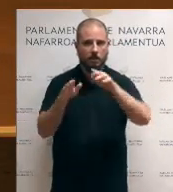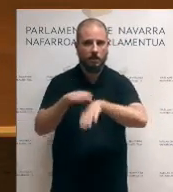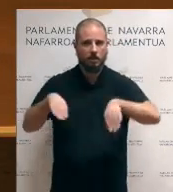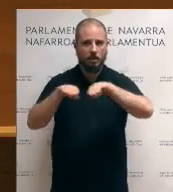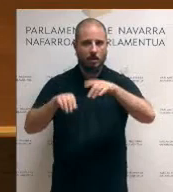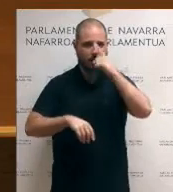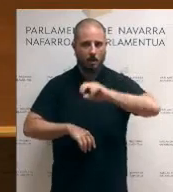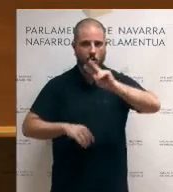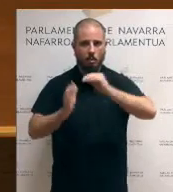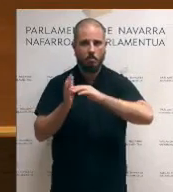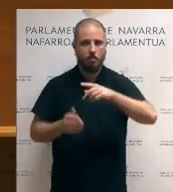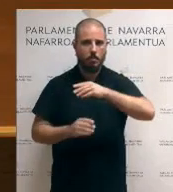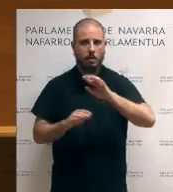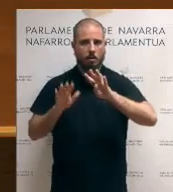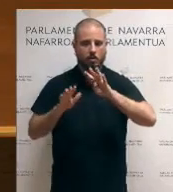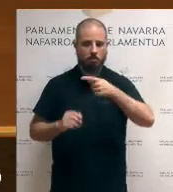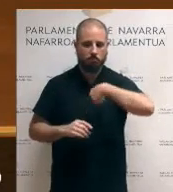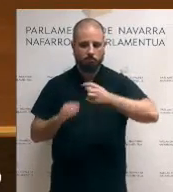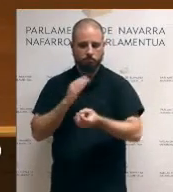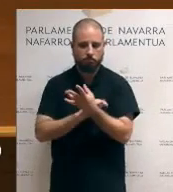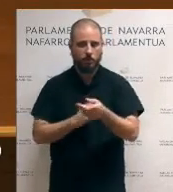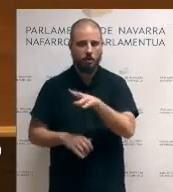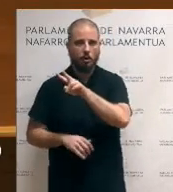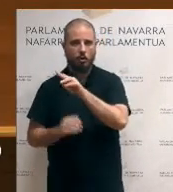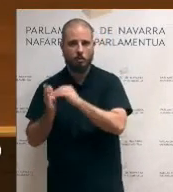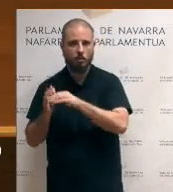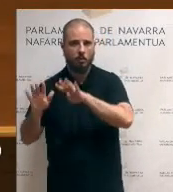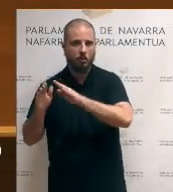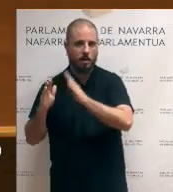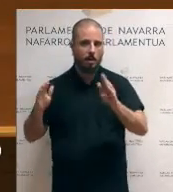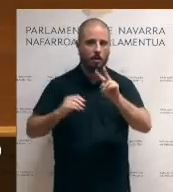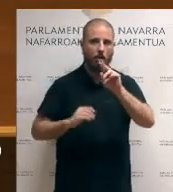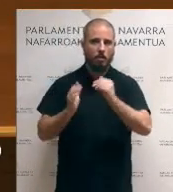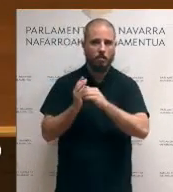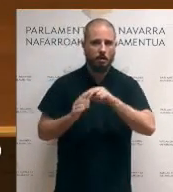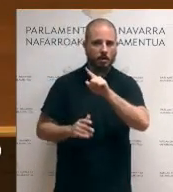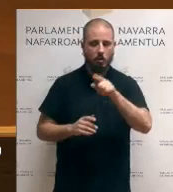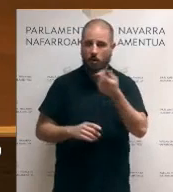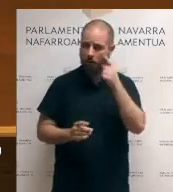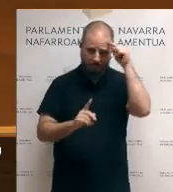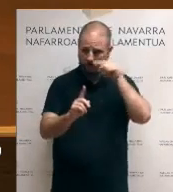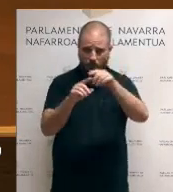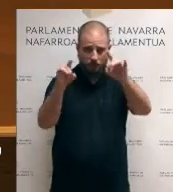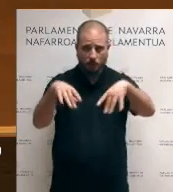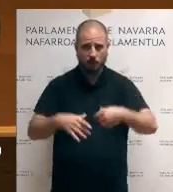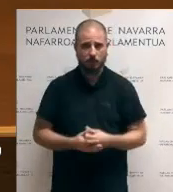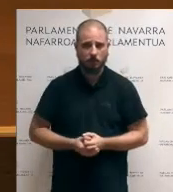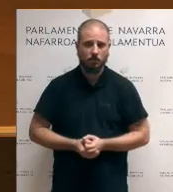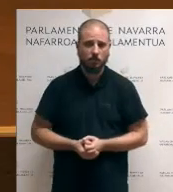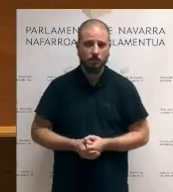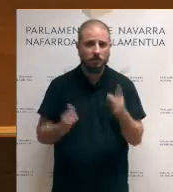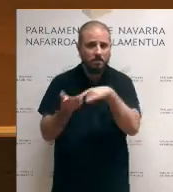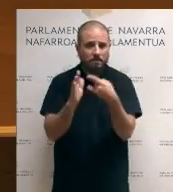2009 con un espacio temporal 2009-2011 que tenía exactamente el mismo objetivo. Ese plan debería